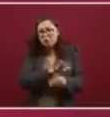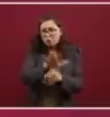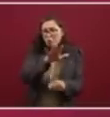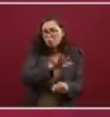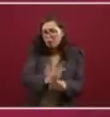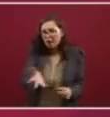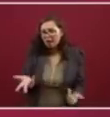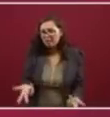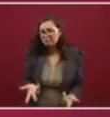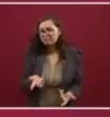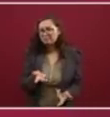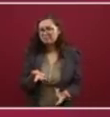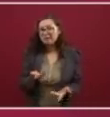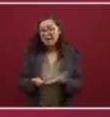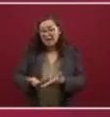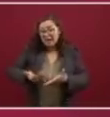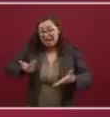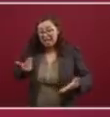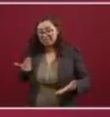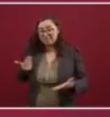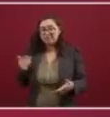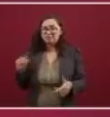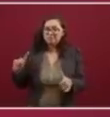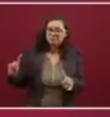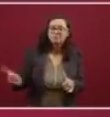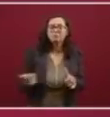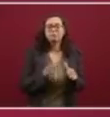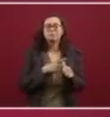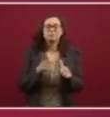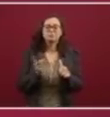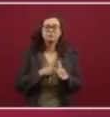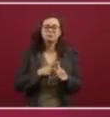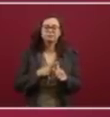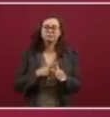opción, teníamos que